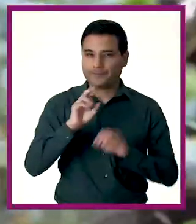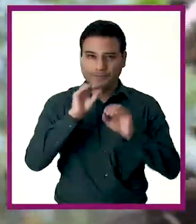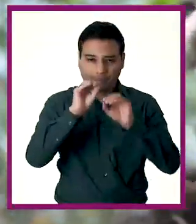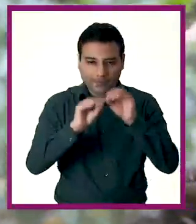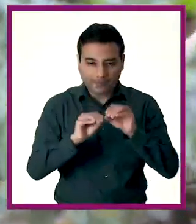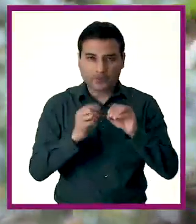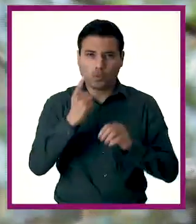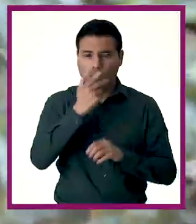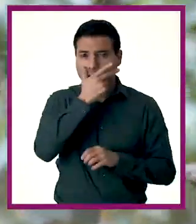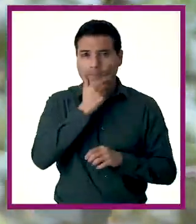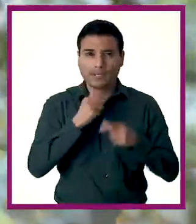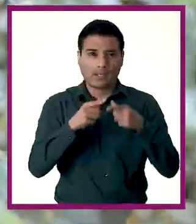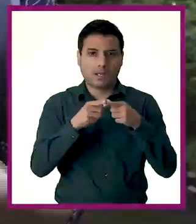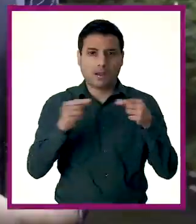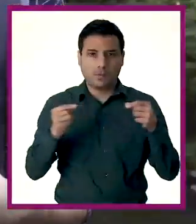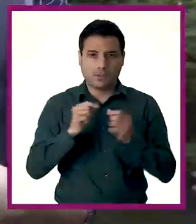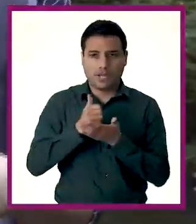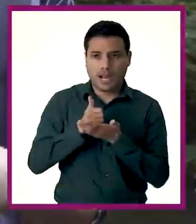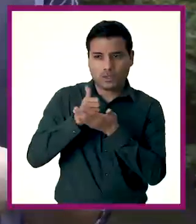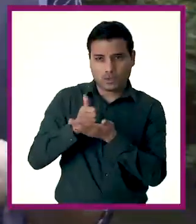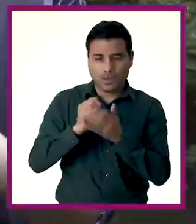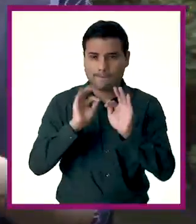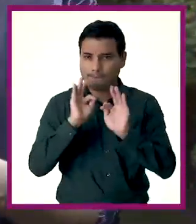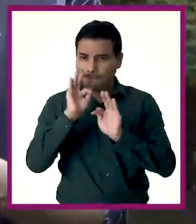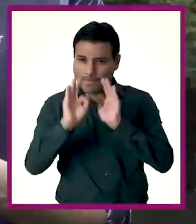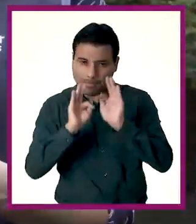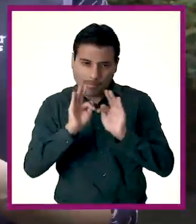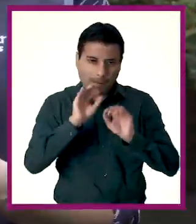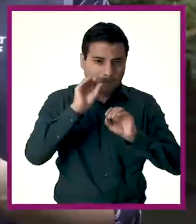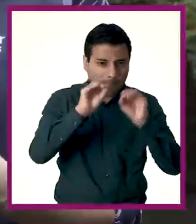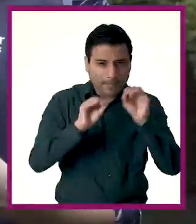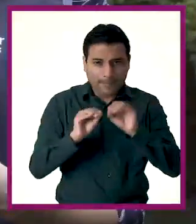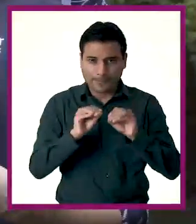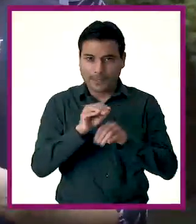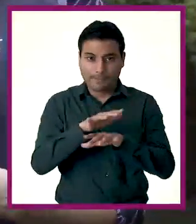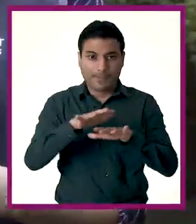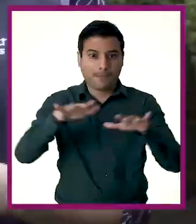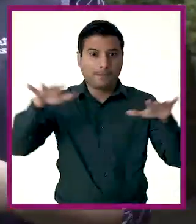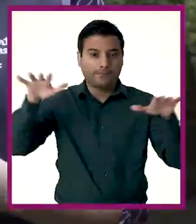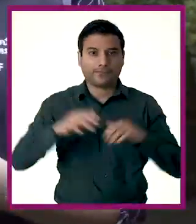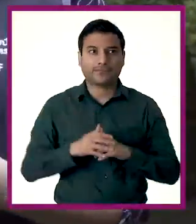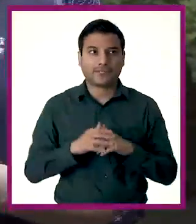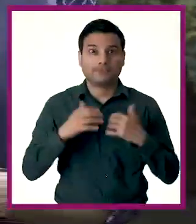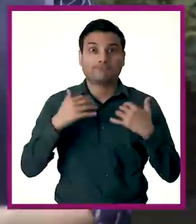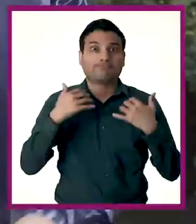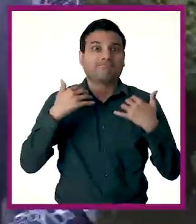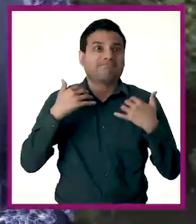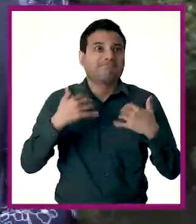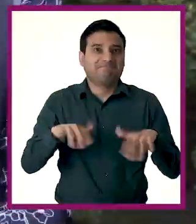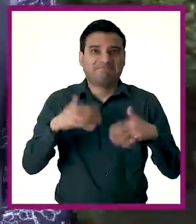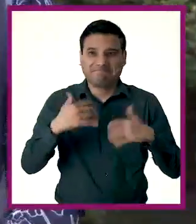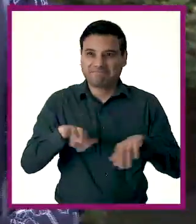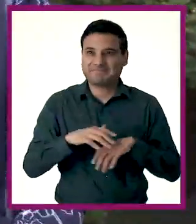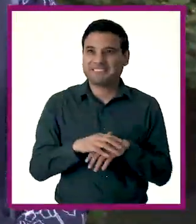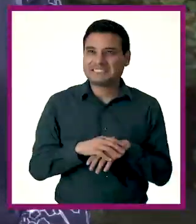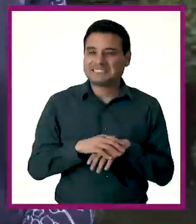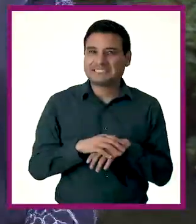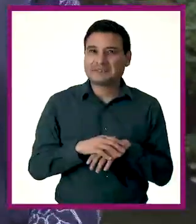creó. Un jardinero japonés vino y ayudó a la señora Jenny a diseñarlo. Kisaburo Kishima.